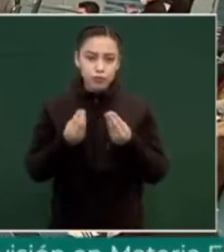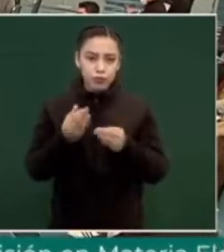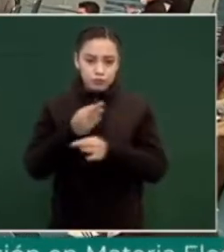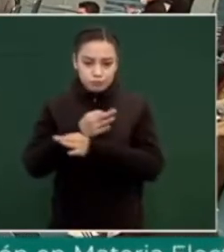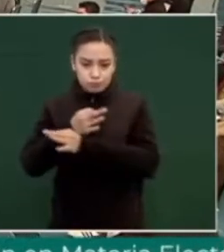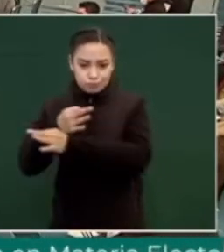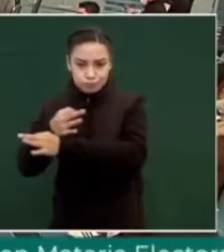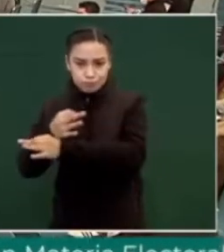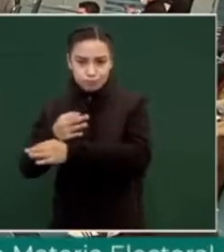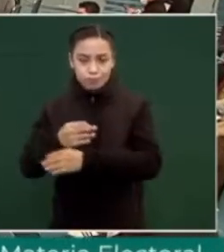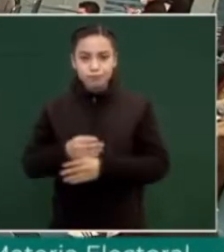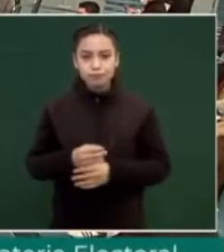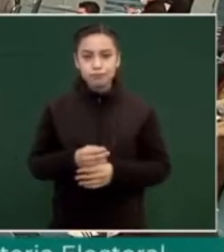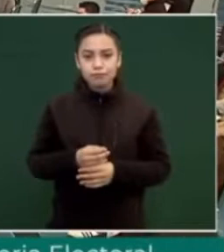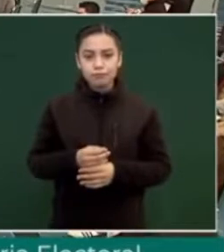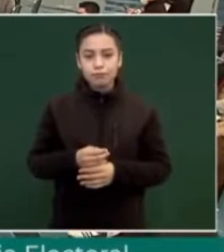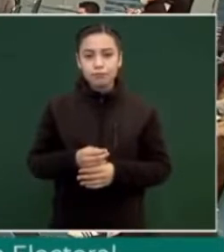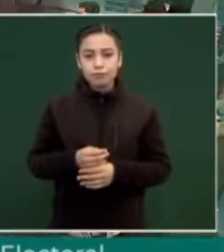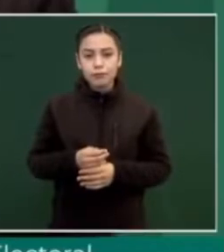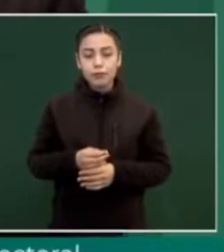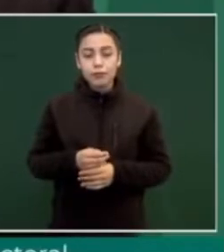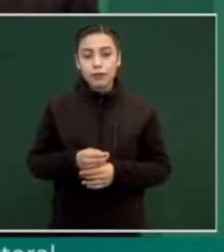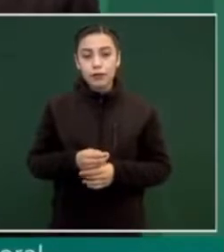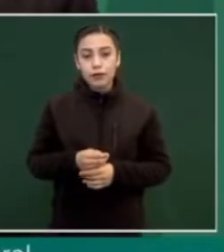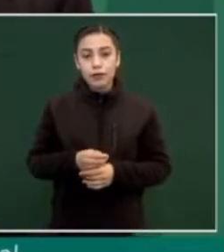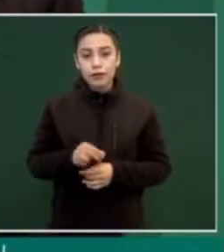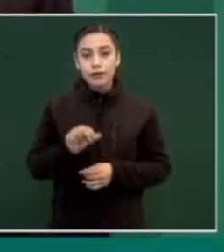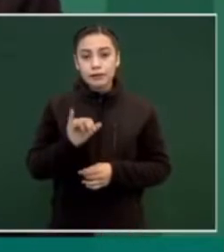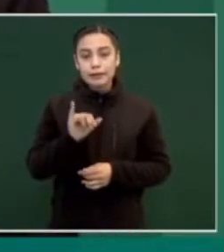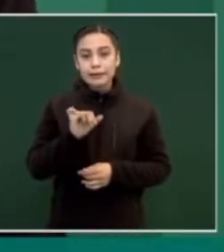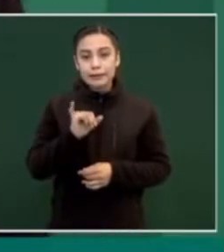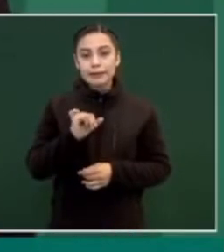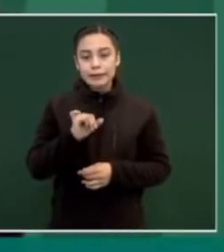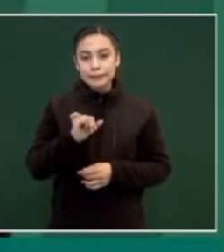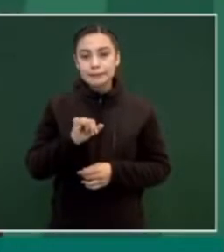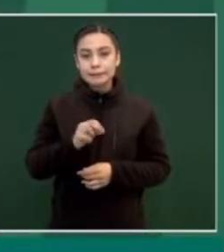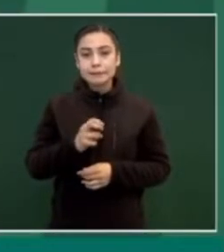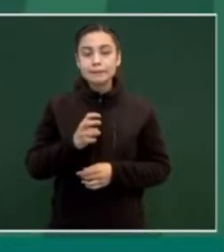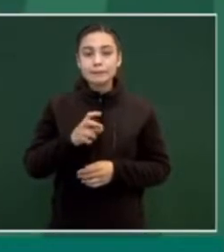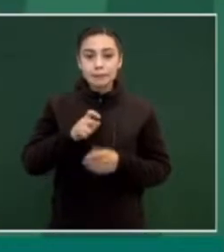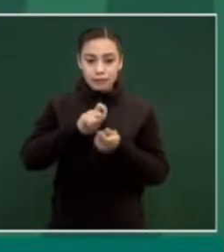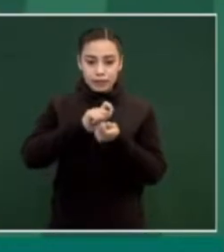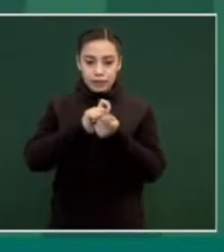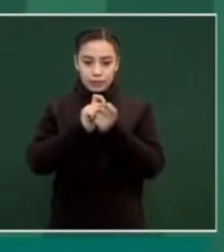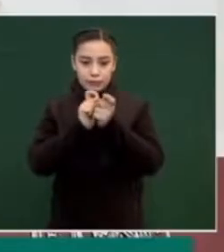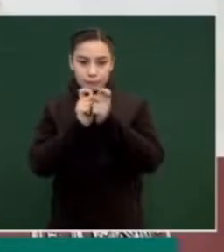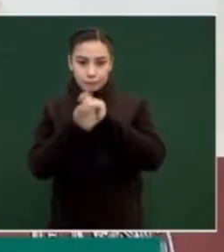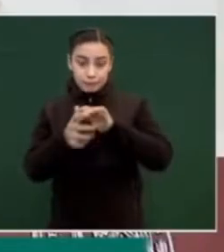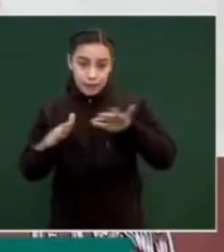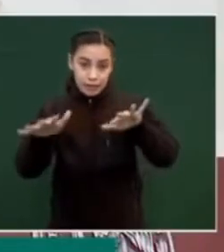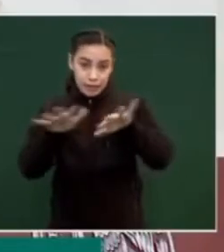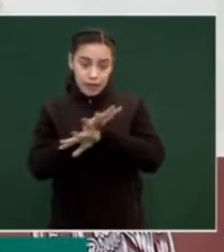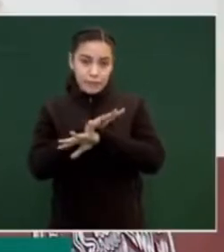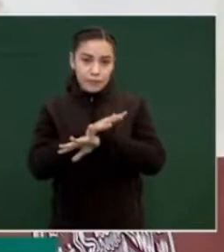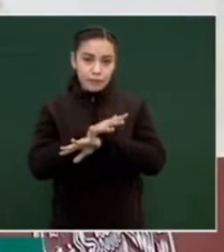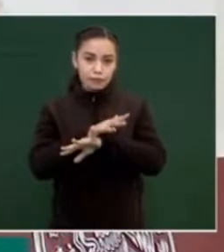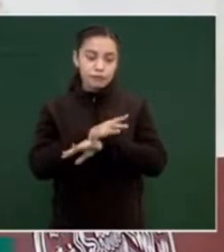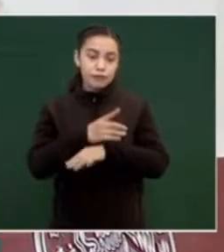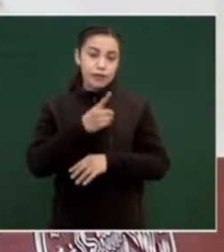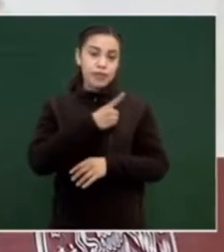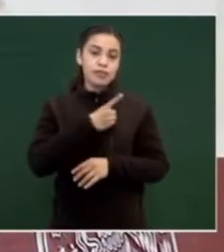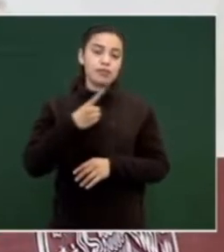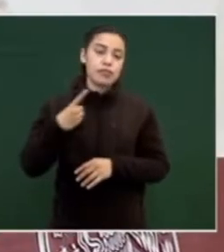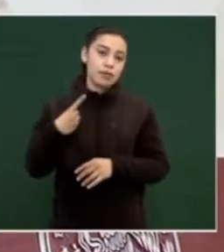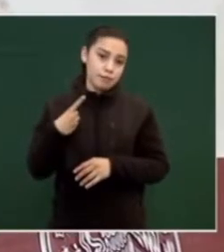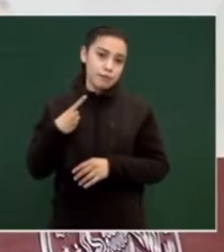entonces sí se transformador es estar dispuesto a